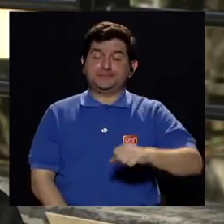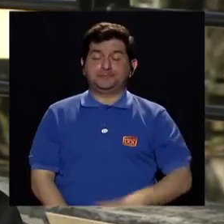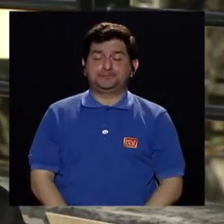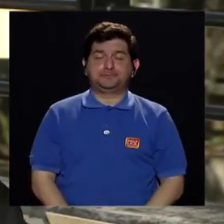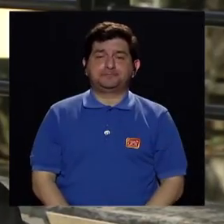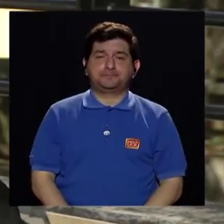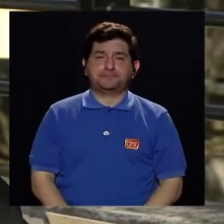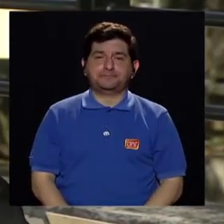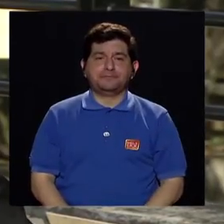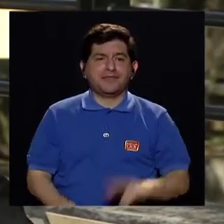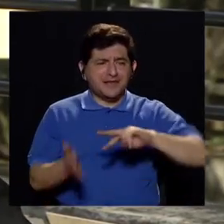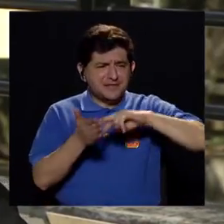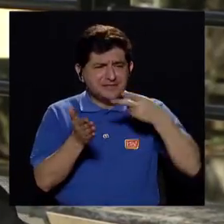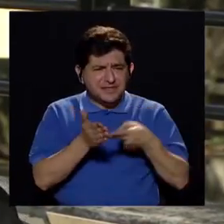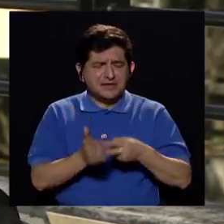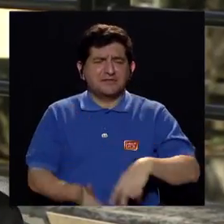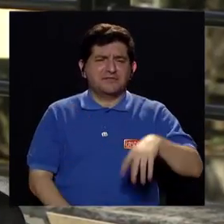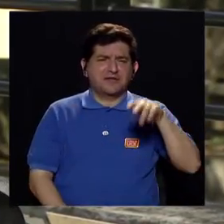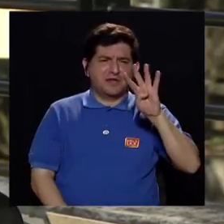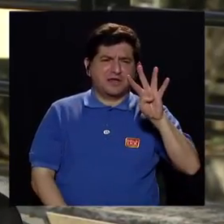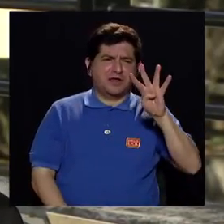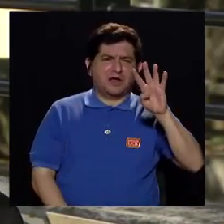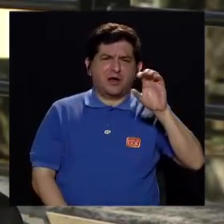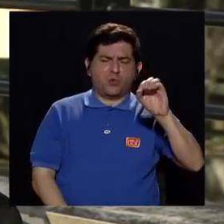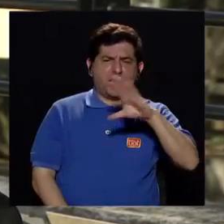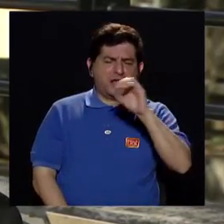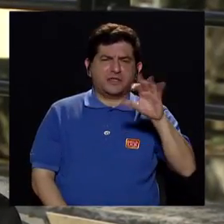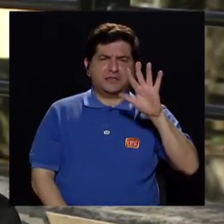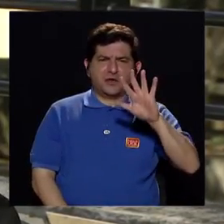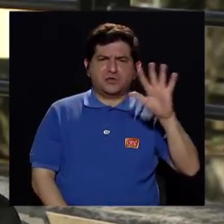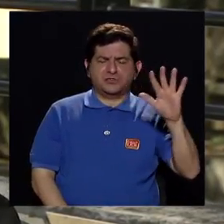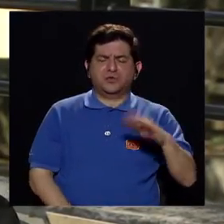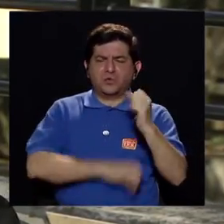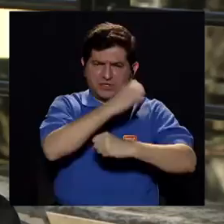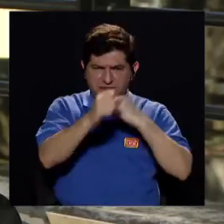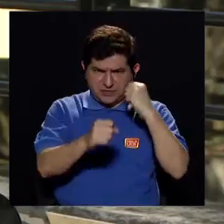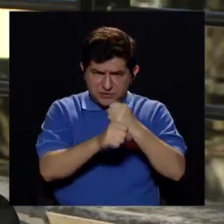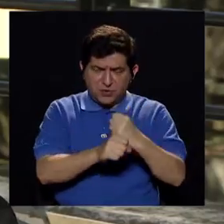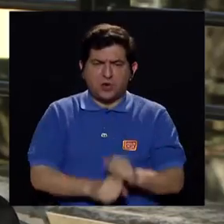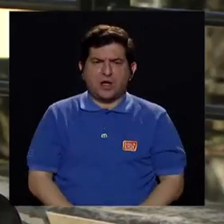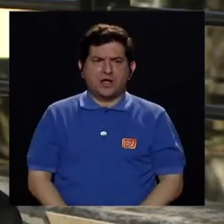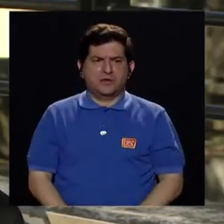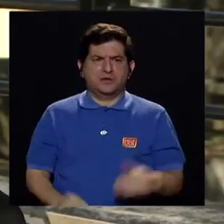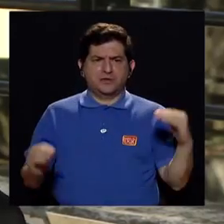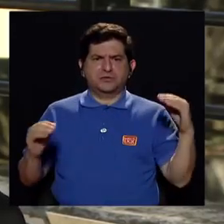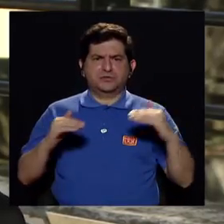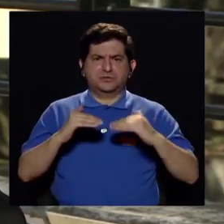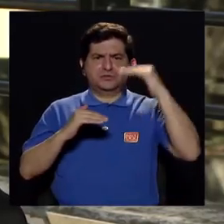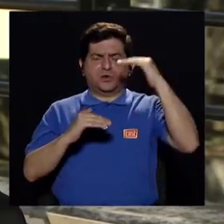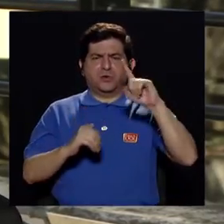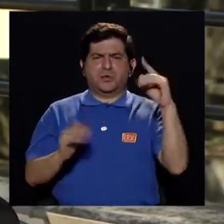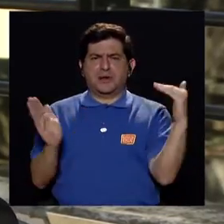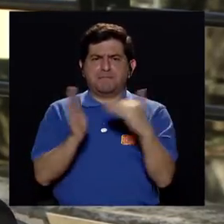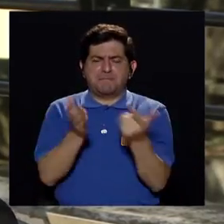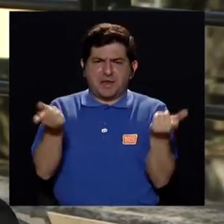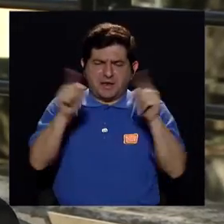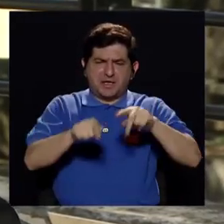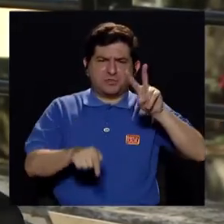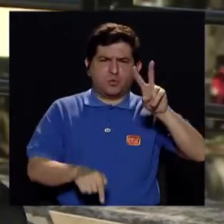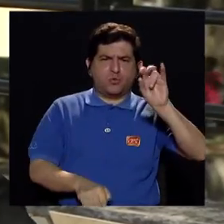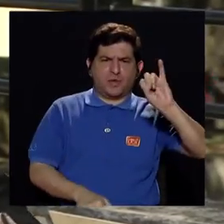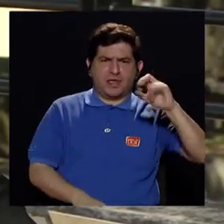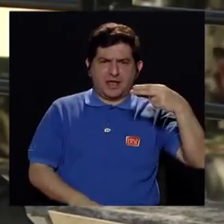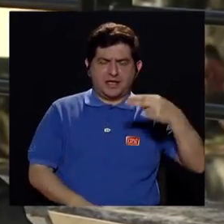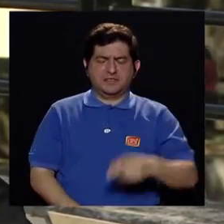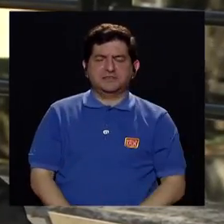de entre 40 y 55 años, más de 1000 casos, es un bastante alto en cuanto a VIH. En cuanto a lo que decía,